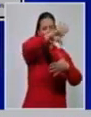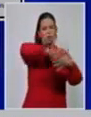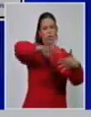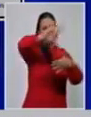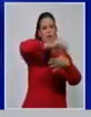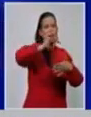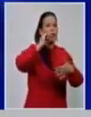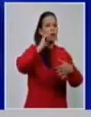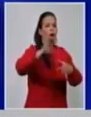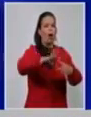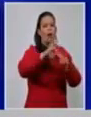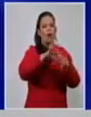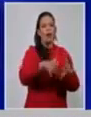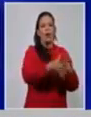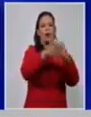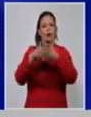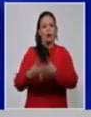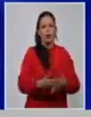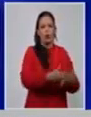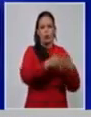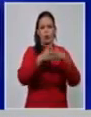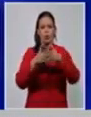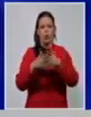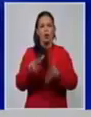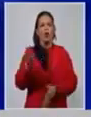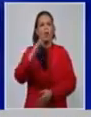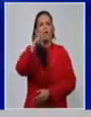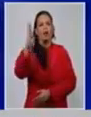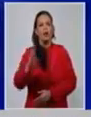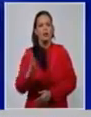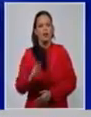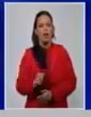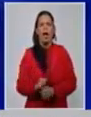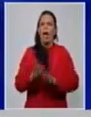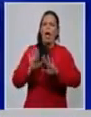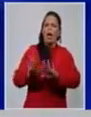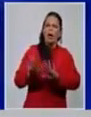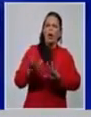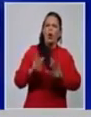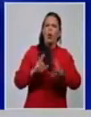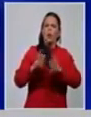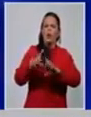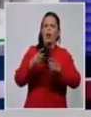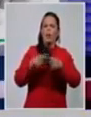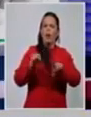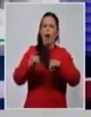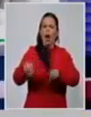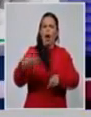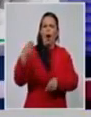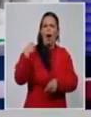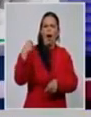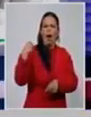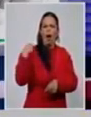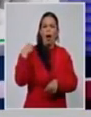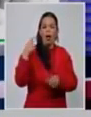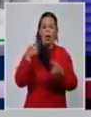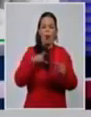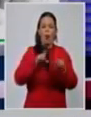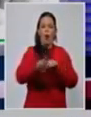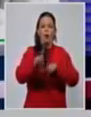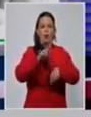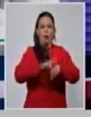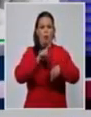Unidos y Brasil. Compleja la situación internacional, doctor, pero me dicen que de último minuto tenemos un contacto, y es el contacto que hemos